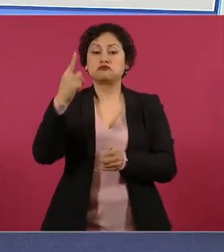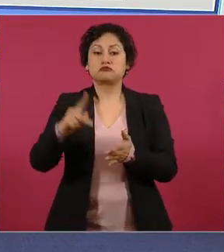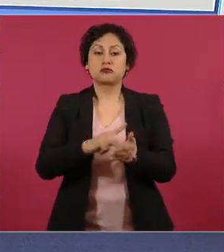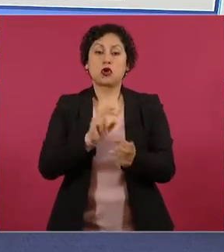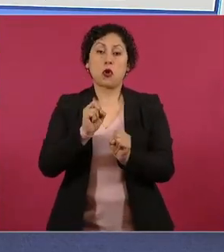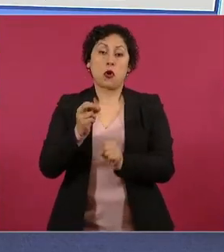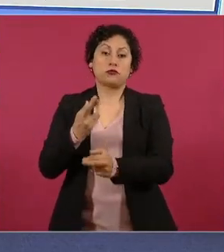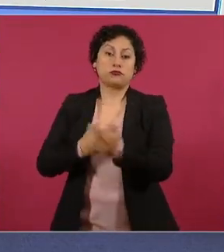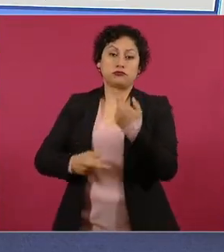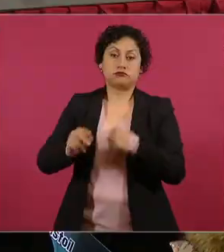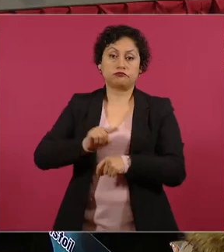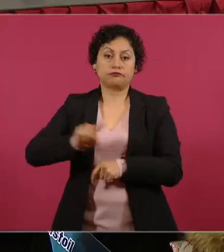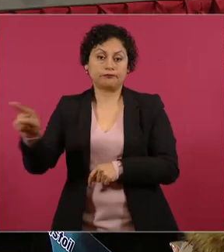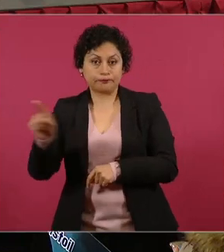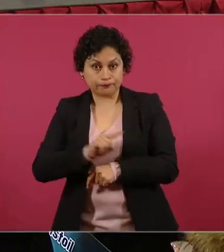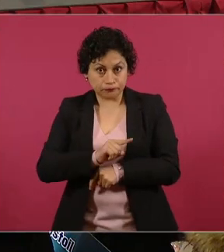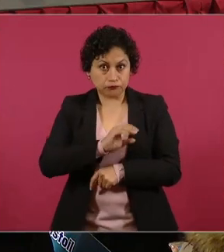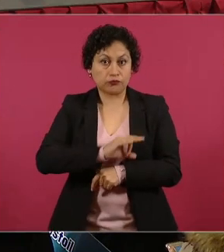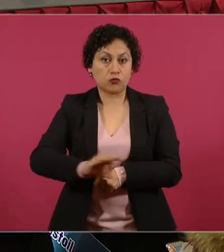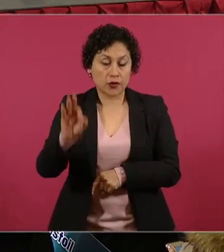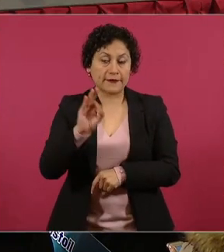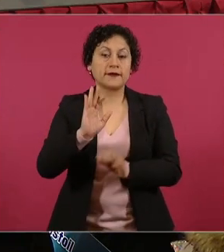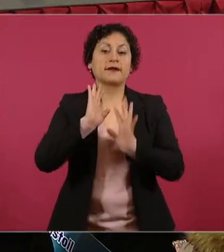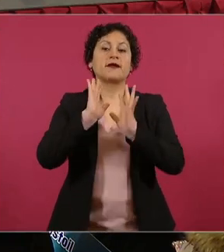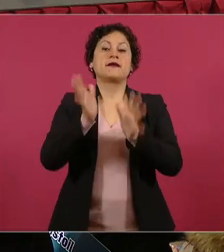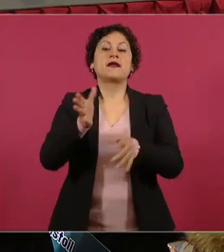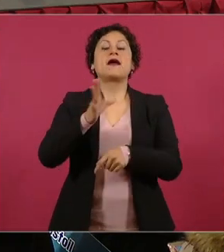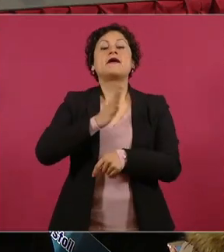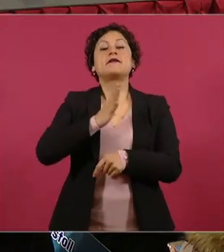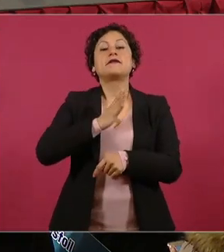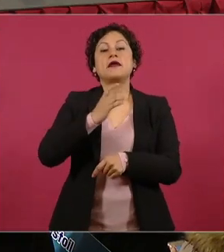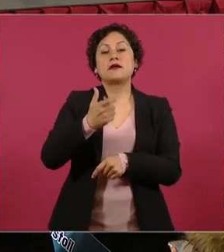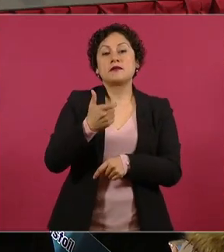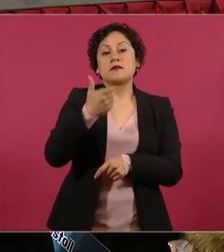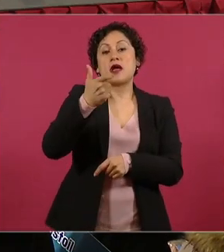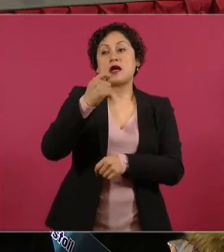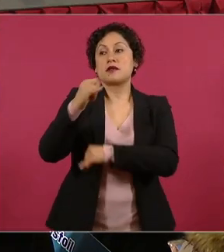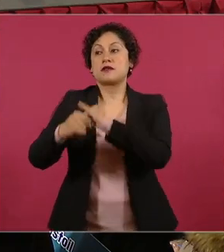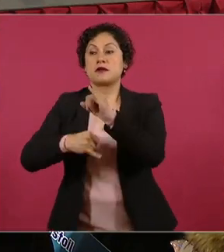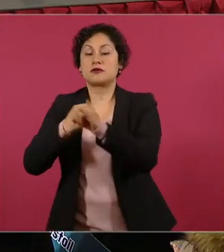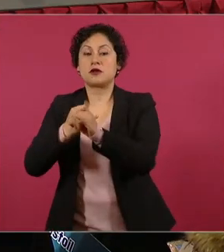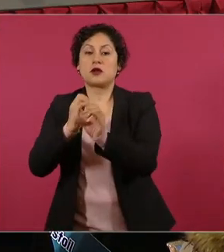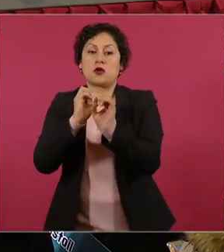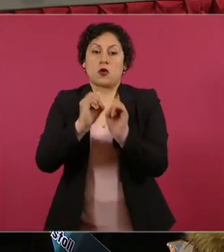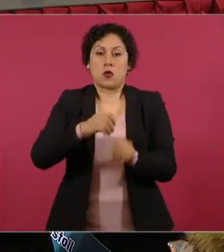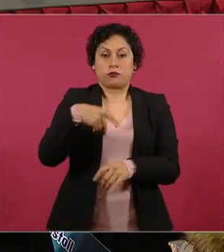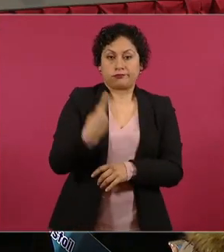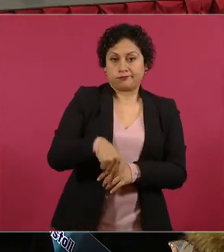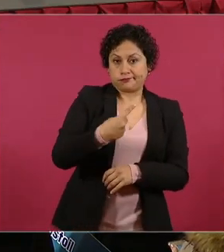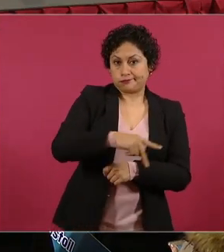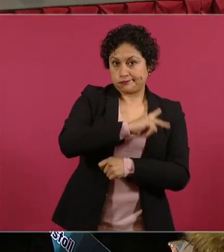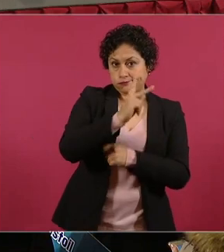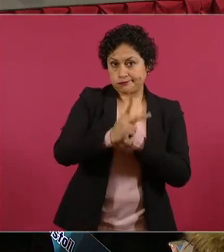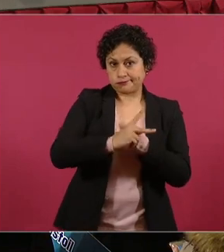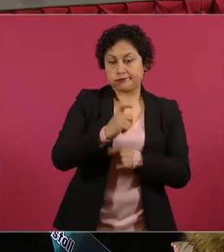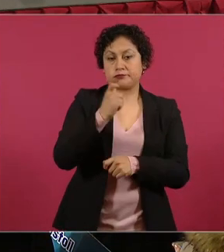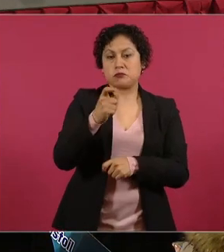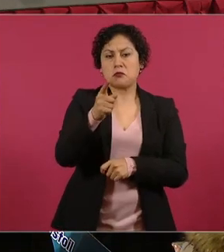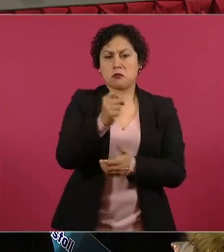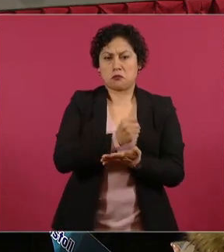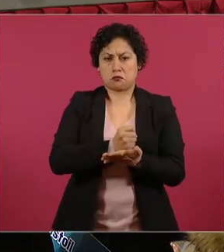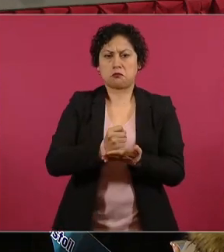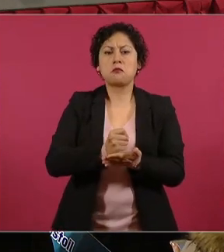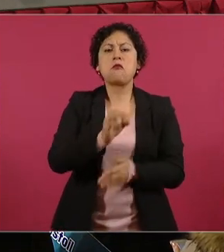ya las tarifas nacional e internacional, y se puede pagar con tarjeta de crédito, con tarjeta Visa o Mastercard. A la siguiente, por